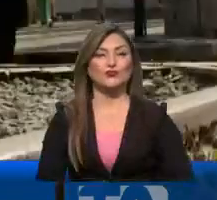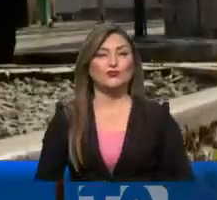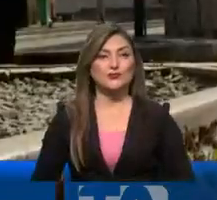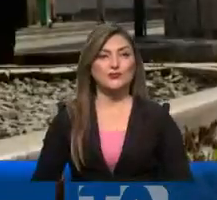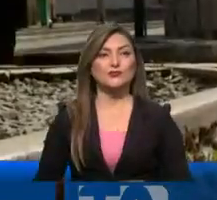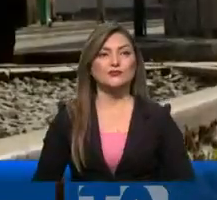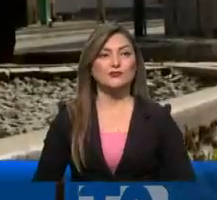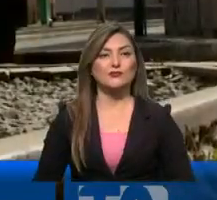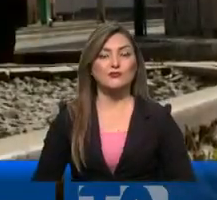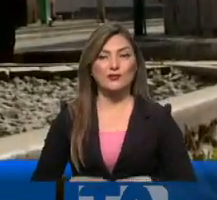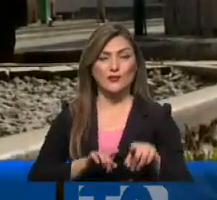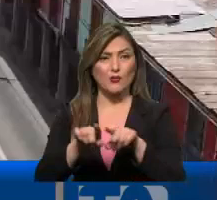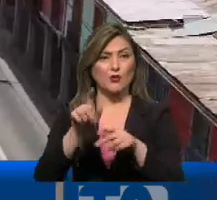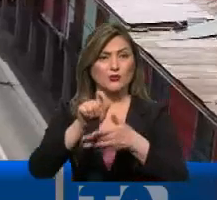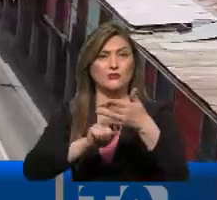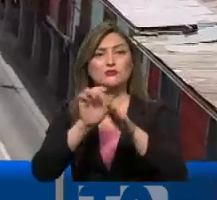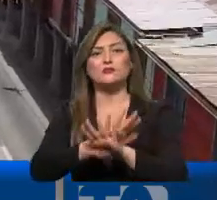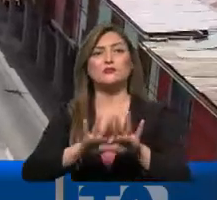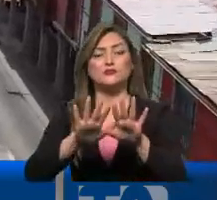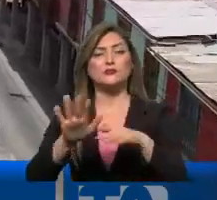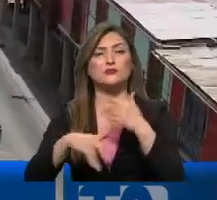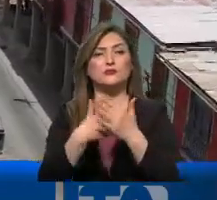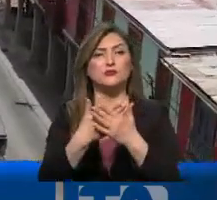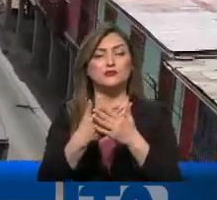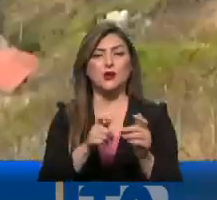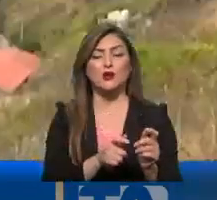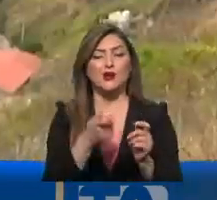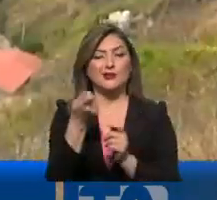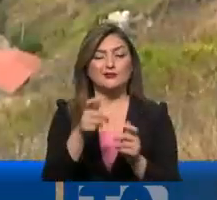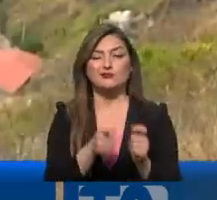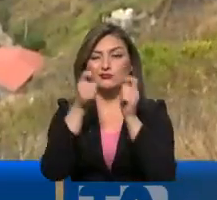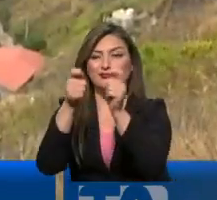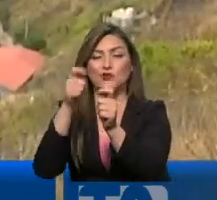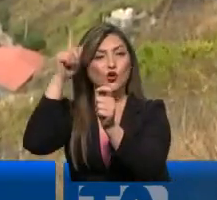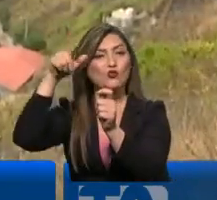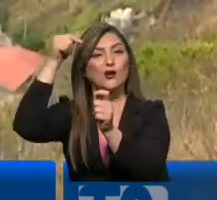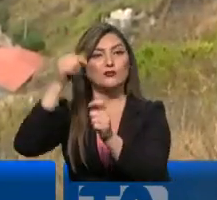férrea. Y una vez terminado el contrato, los bienes regresan al Estado. Quienes se han visto